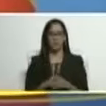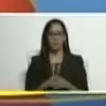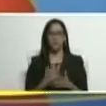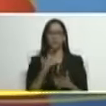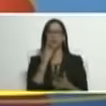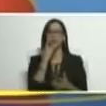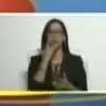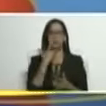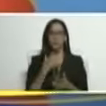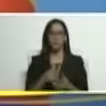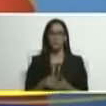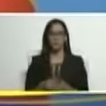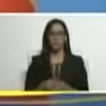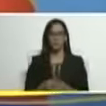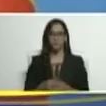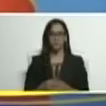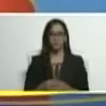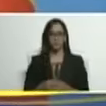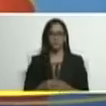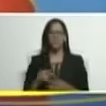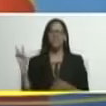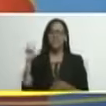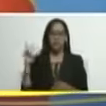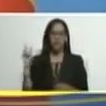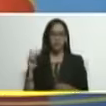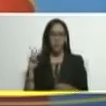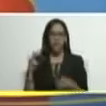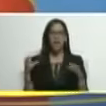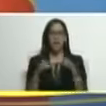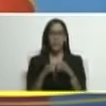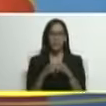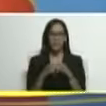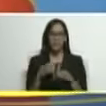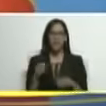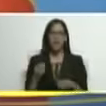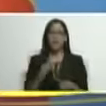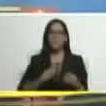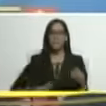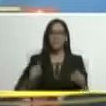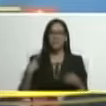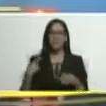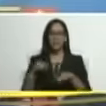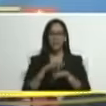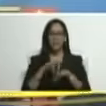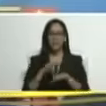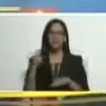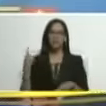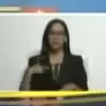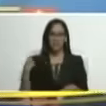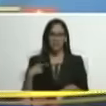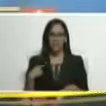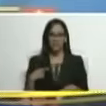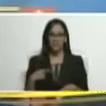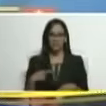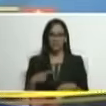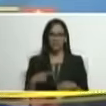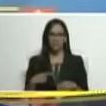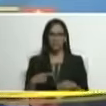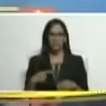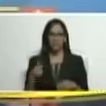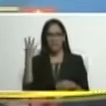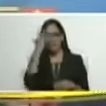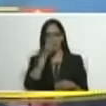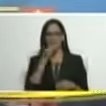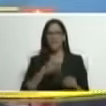heroísmo. Y Venezuela, compañero viceprimer ministro, tiene las bellezas